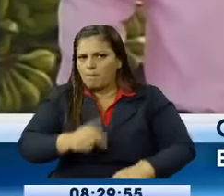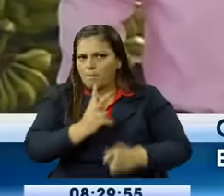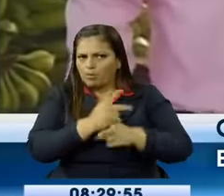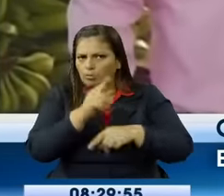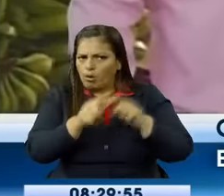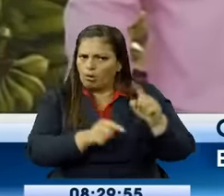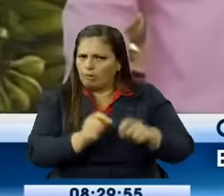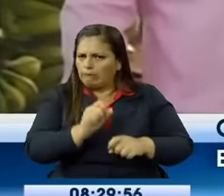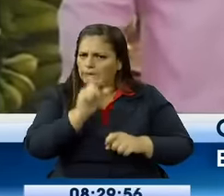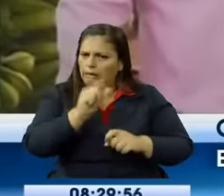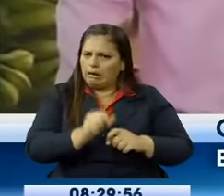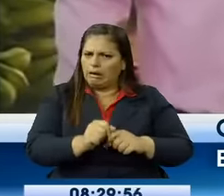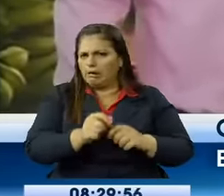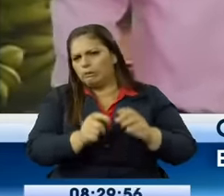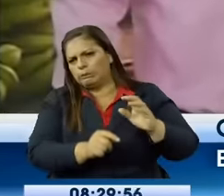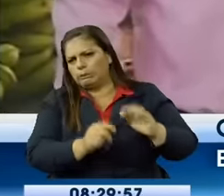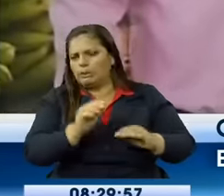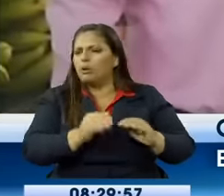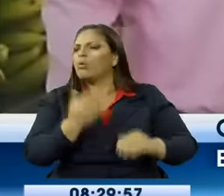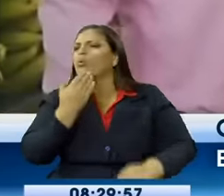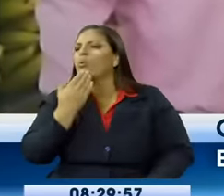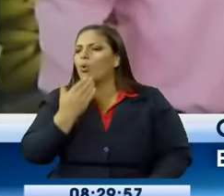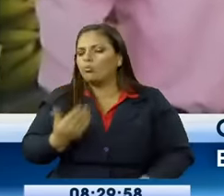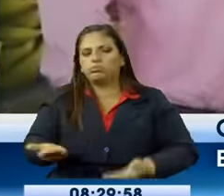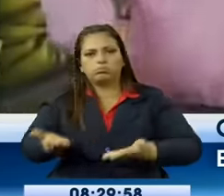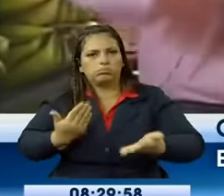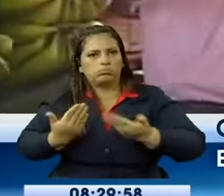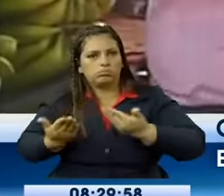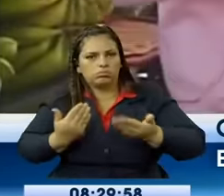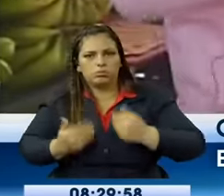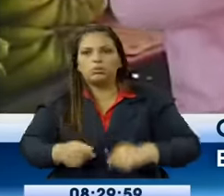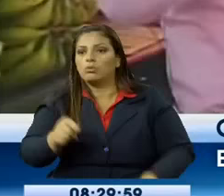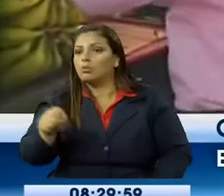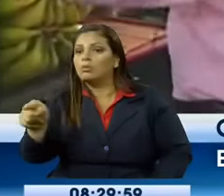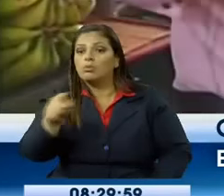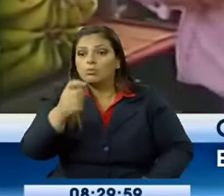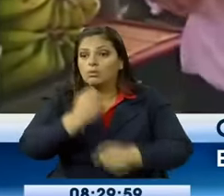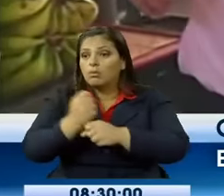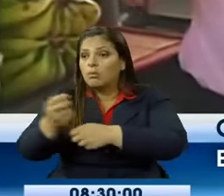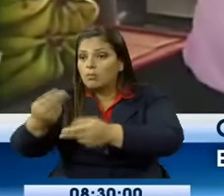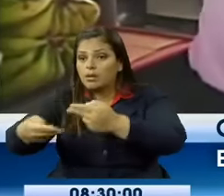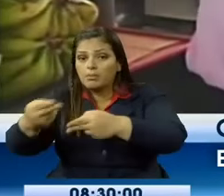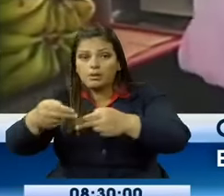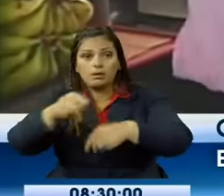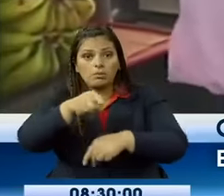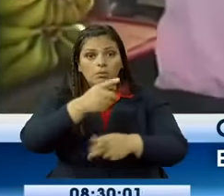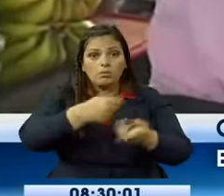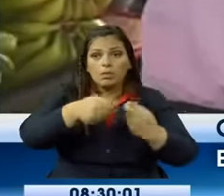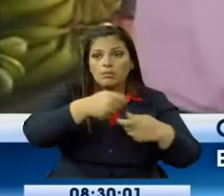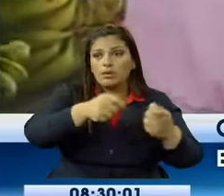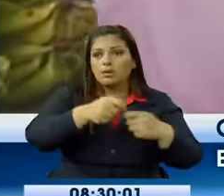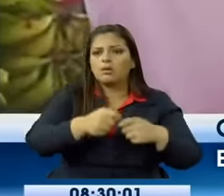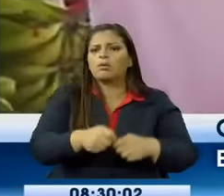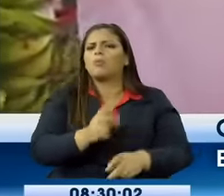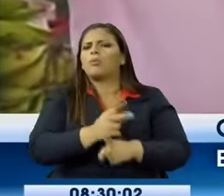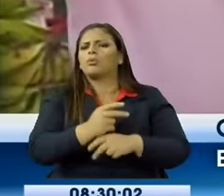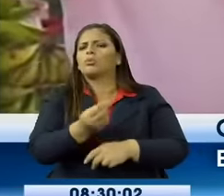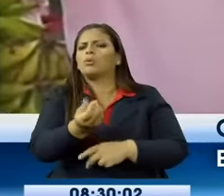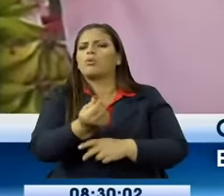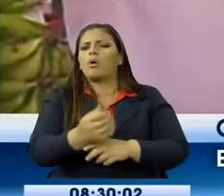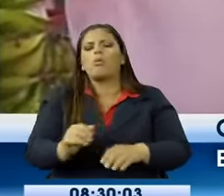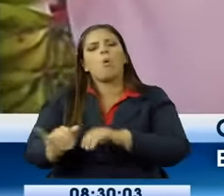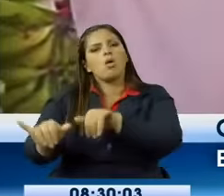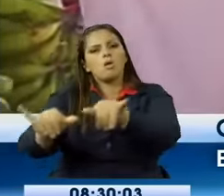los mayoristas para que todos los minoristas tengan el mismo precio. Me preocupa algo, por ejemplo, abogado, me voy a inventar, el quintal